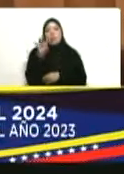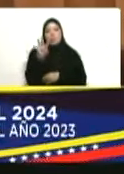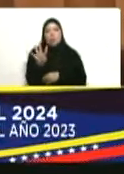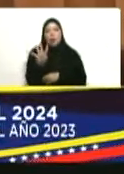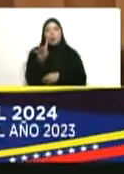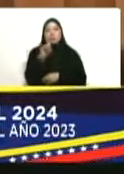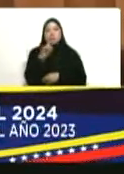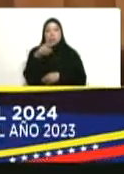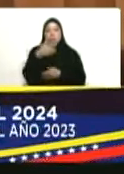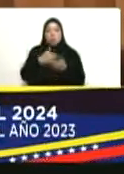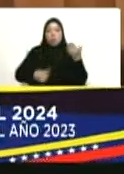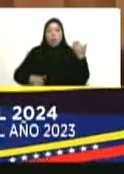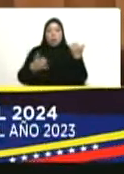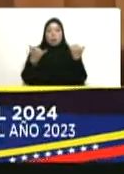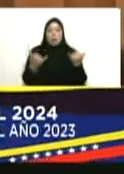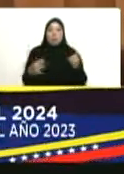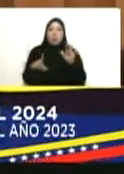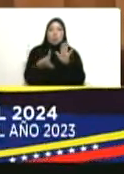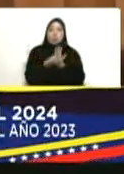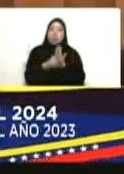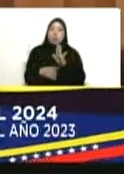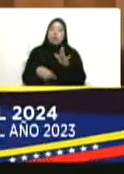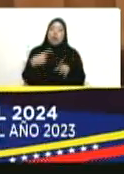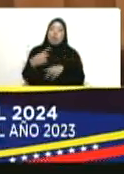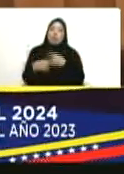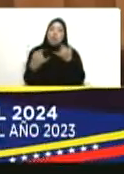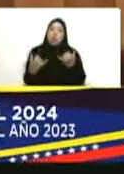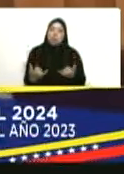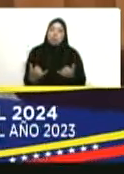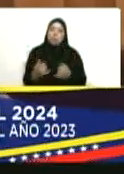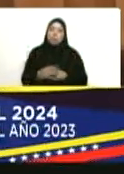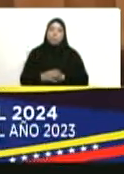es una obligación y un mandato constitucional.